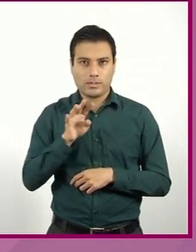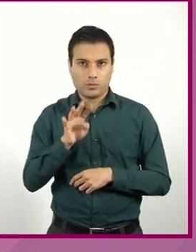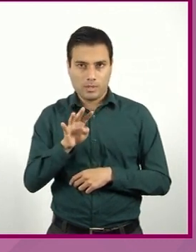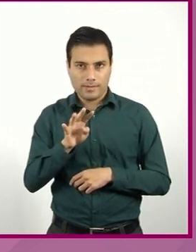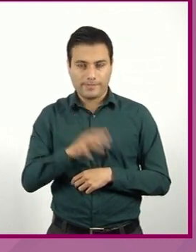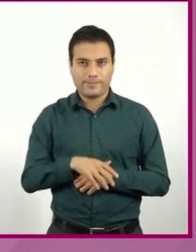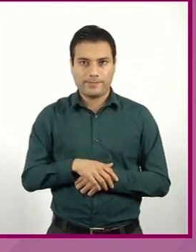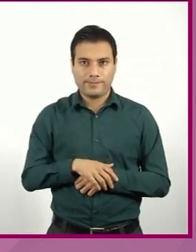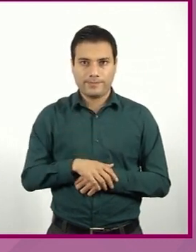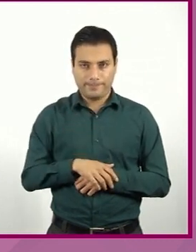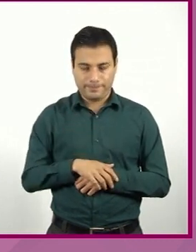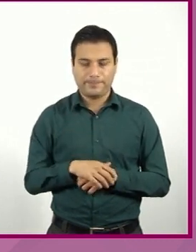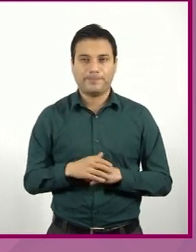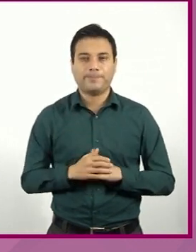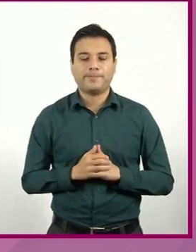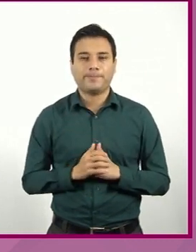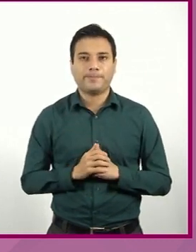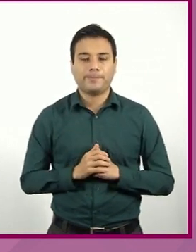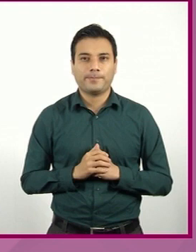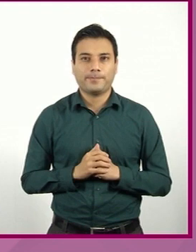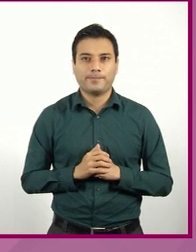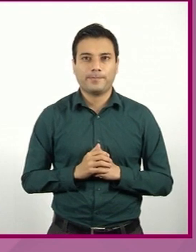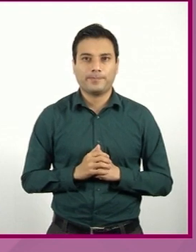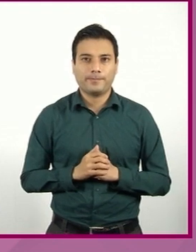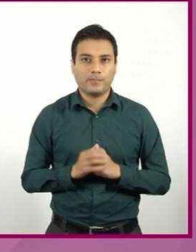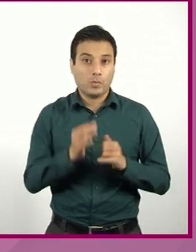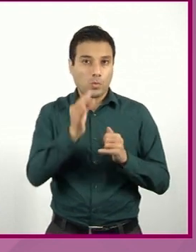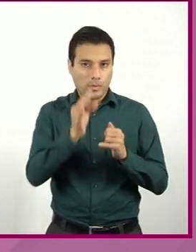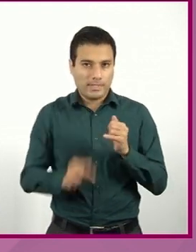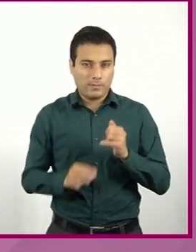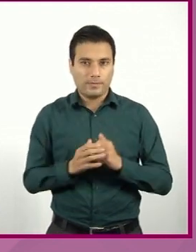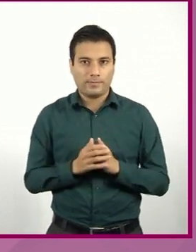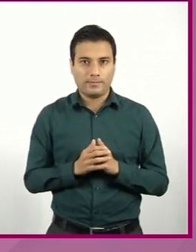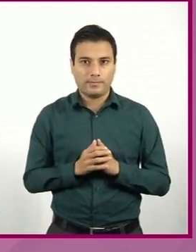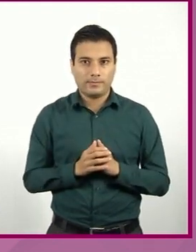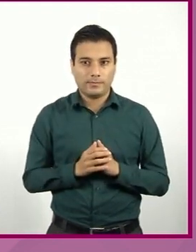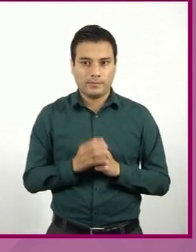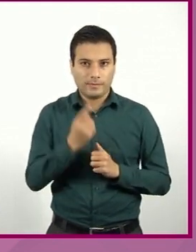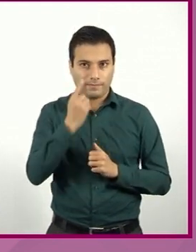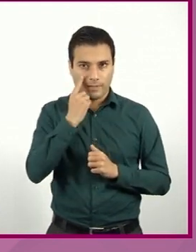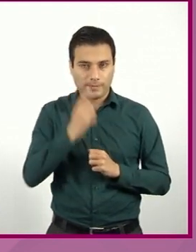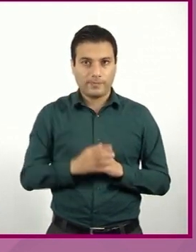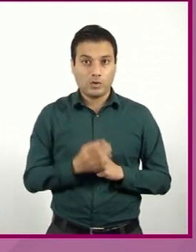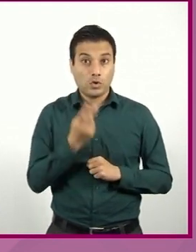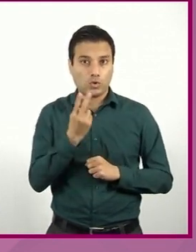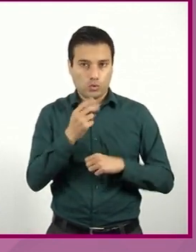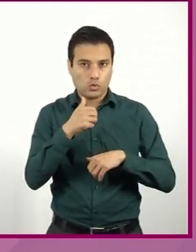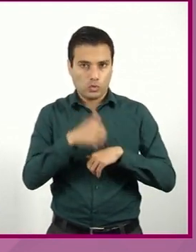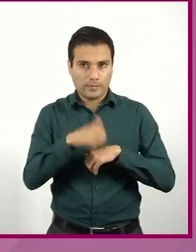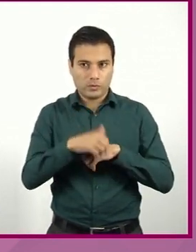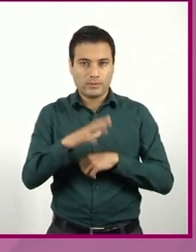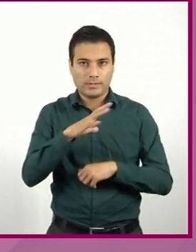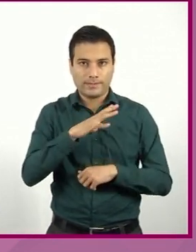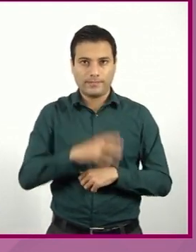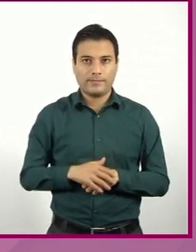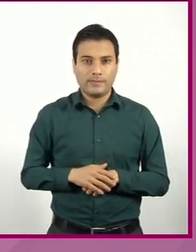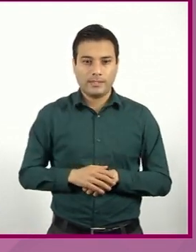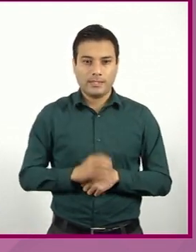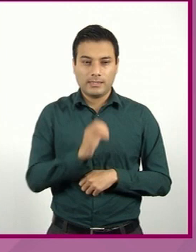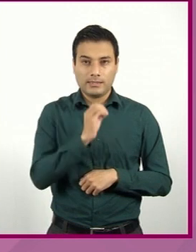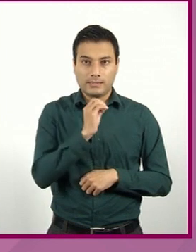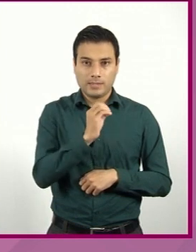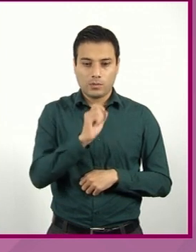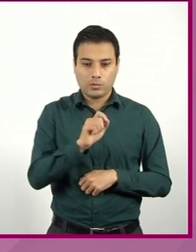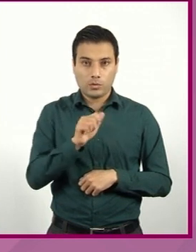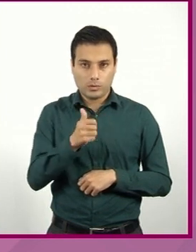y 19 centésimos. Por último, tomemos dos números más, el 11 centésimos y